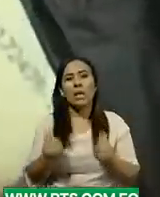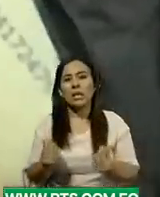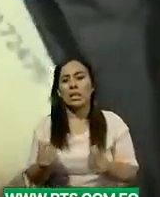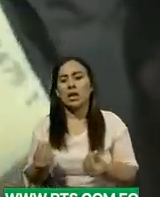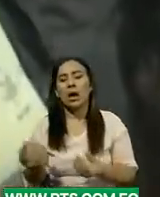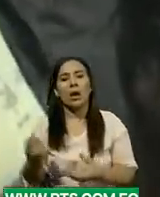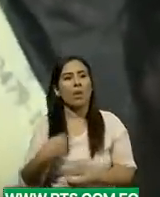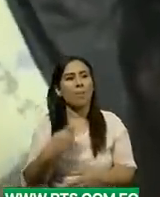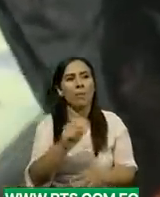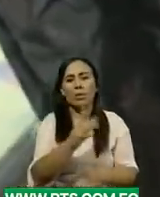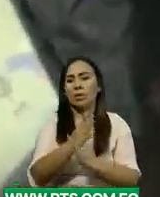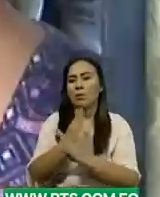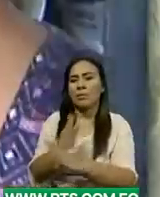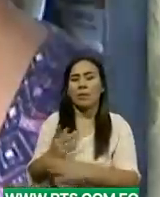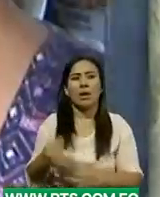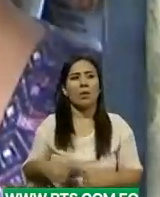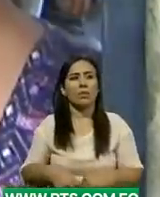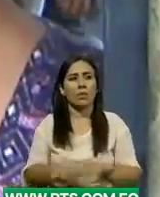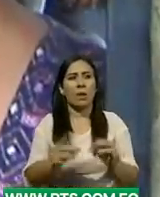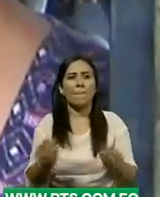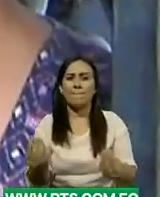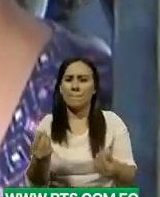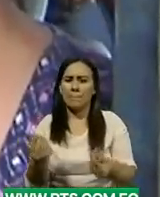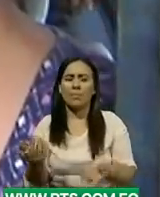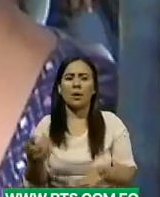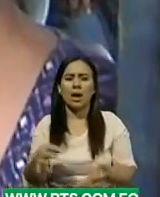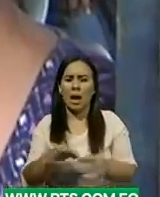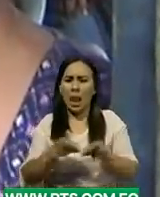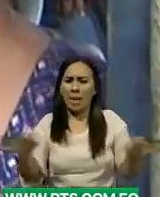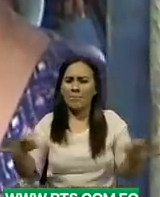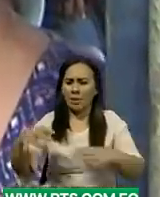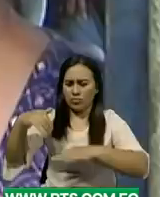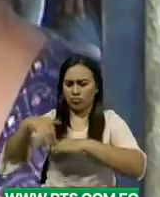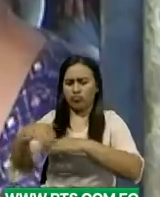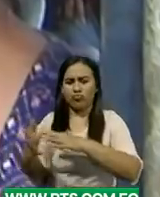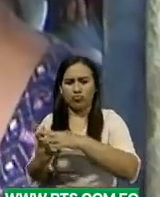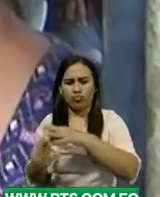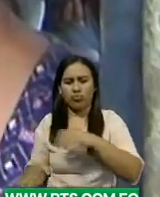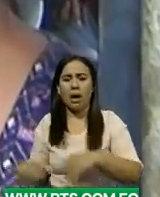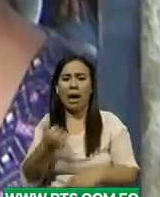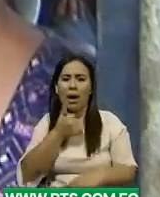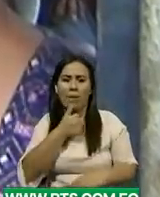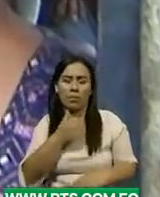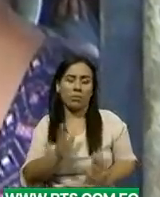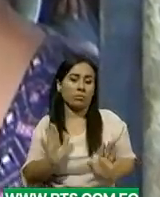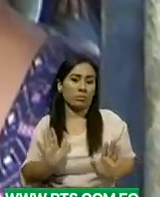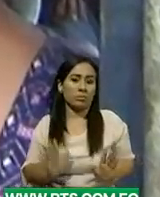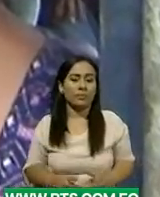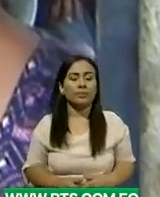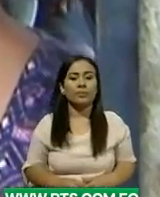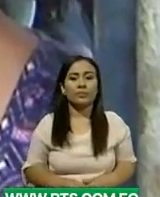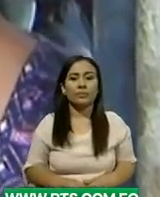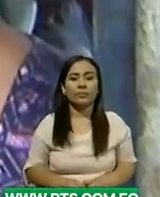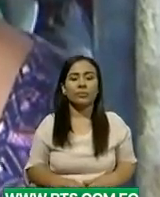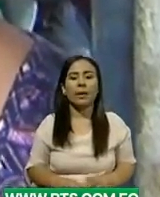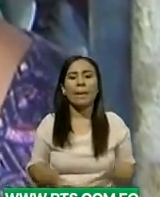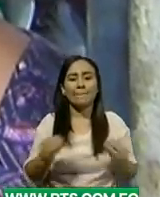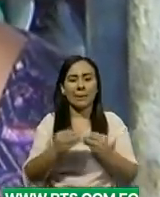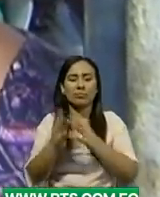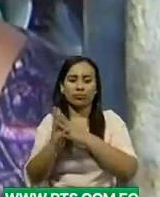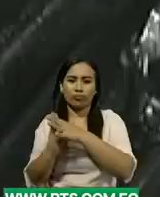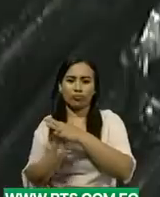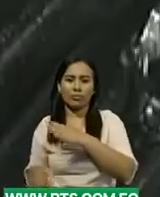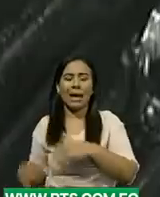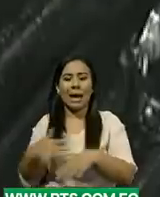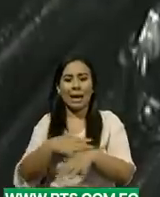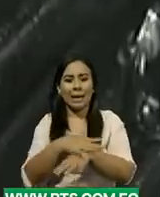evitar más tragedias como esta. Una ayuda, un buen alcantarillado para que bajen las aguas de la poza, bajen para el